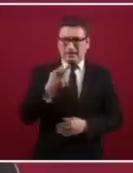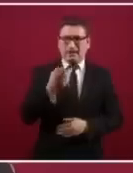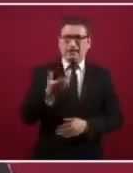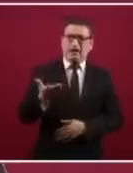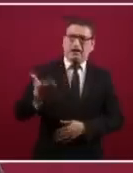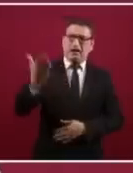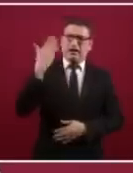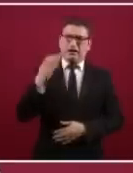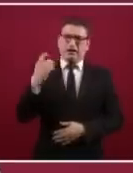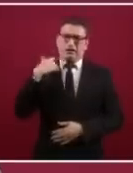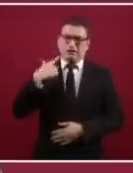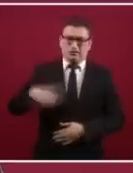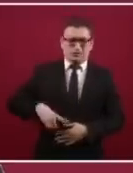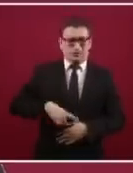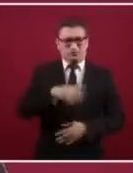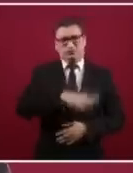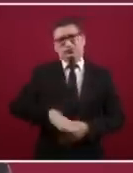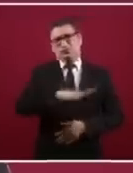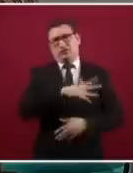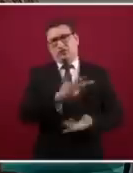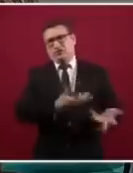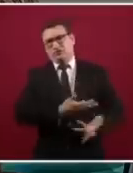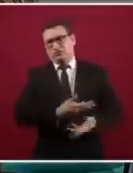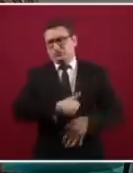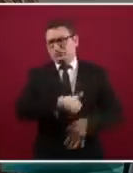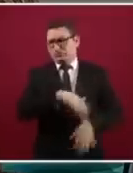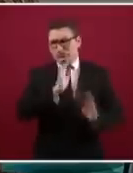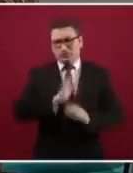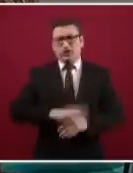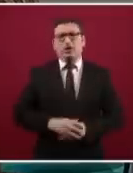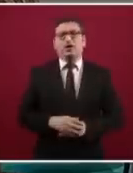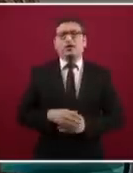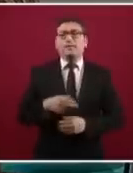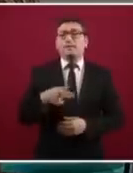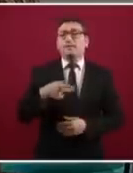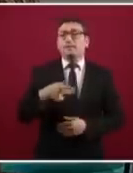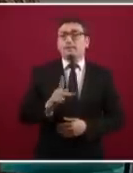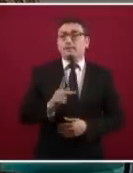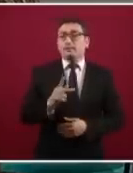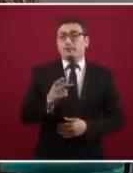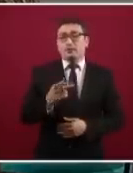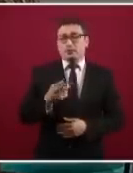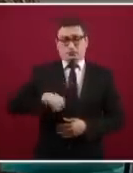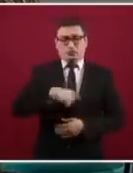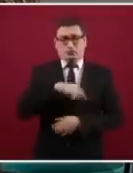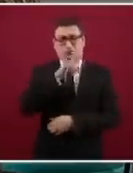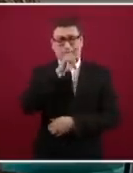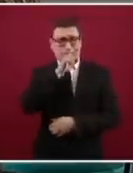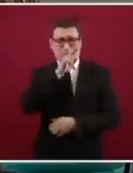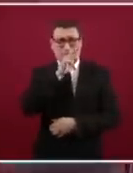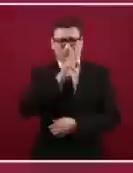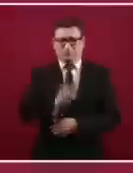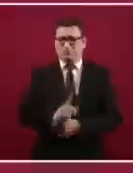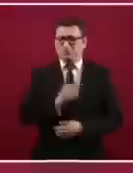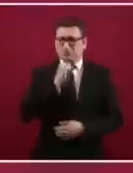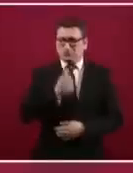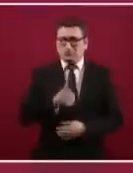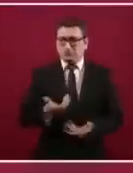al antiguo régimen, por eso no debe de preocuparnos en nada.